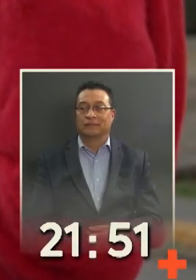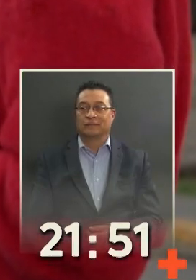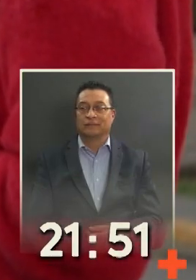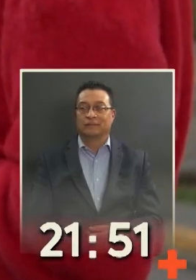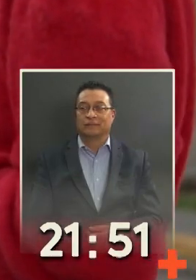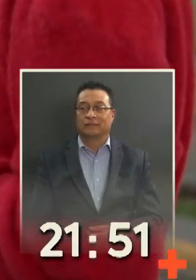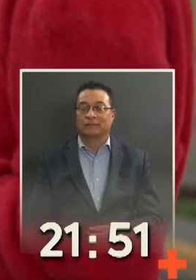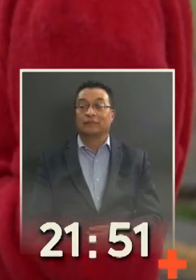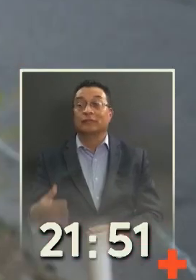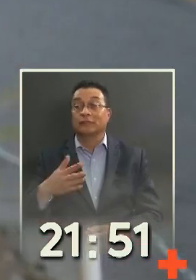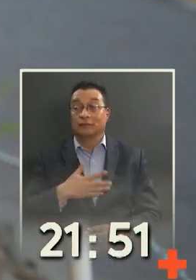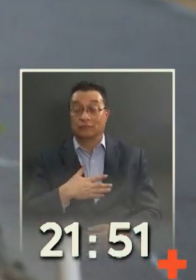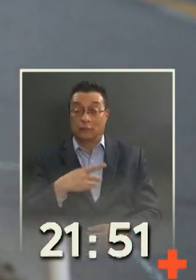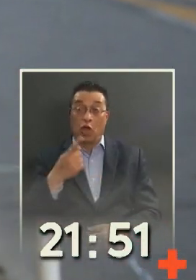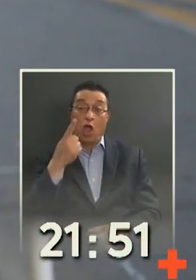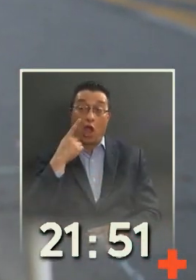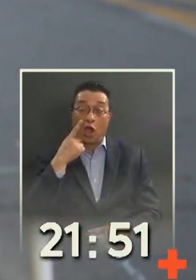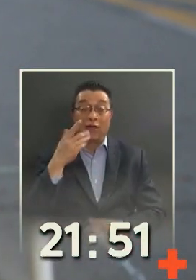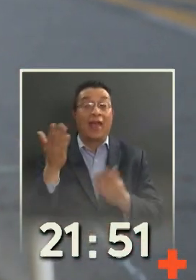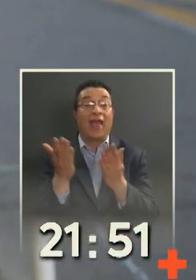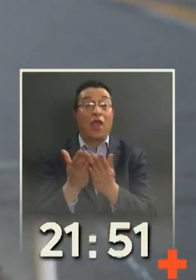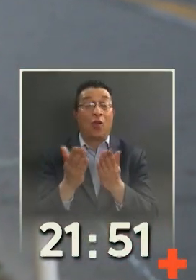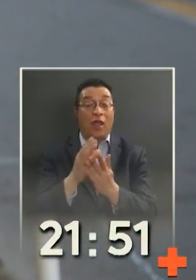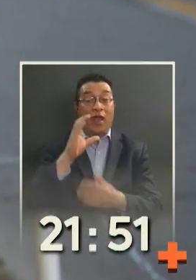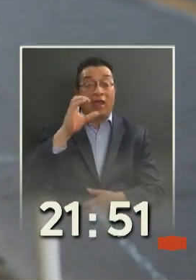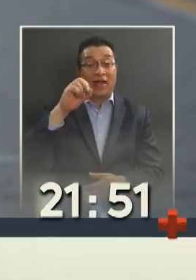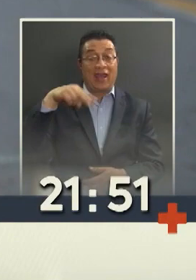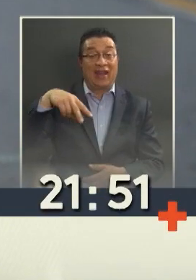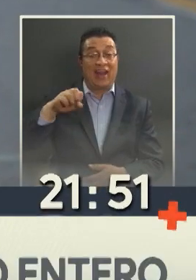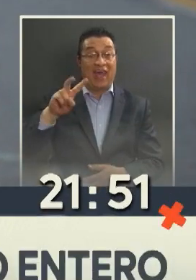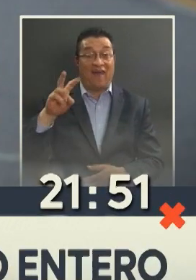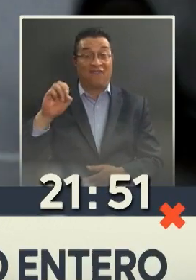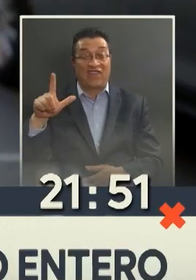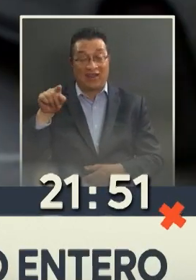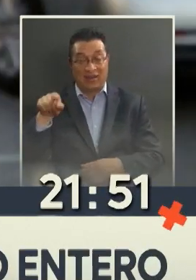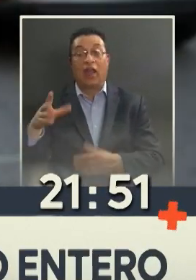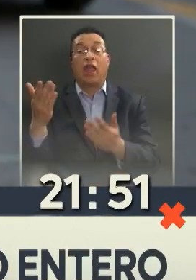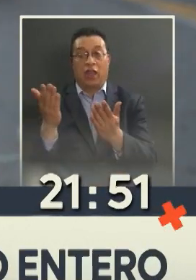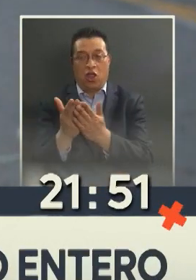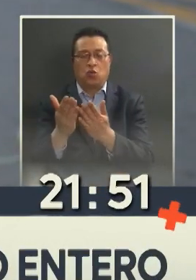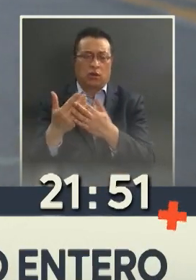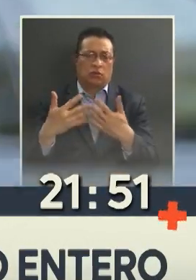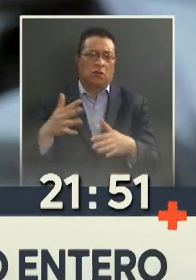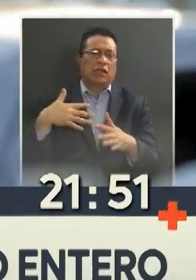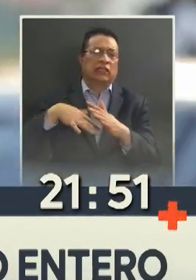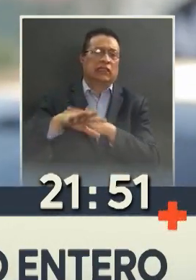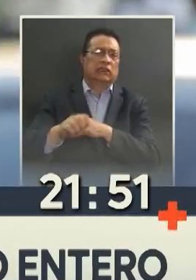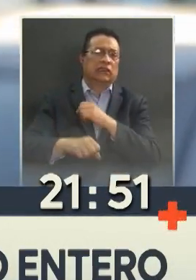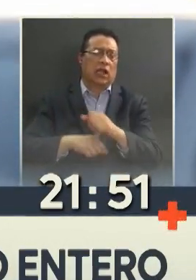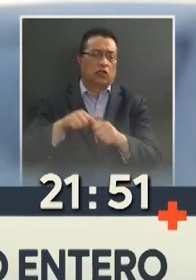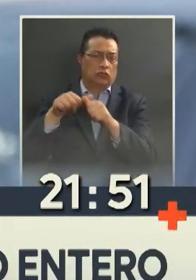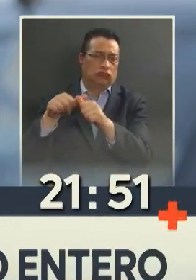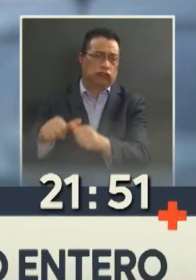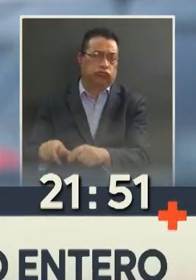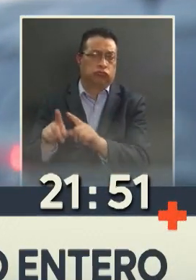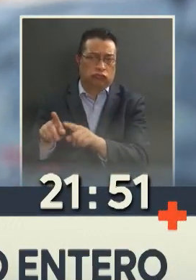Yo conocí a la Escuela Carnavalera Chinchín Tirapié, que es una escuela que ya tiene más de 15 años de existencia.